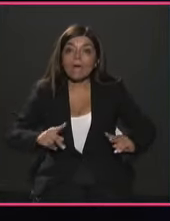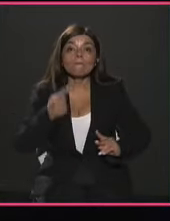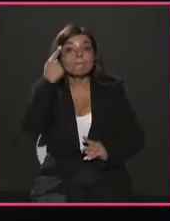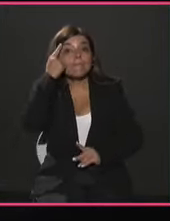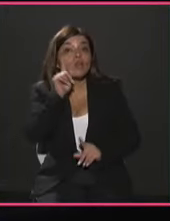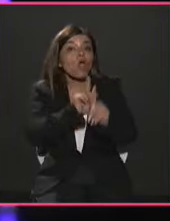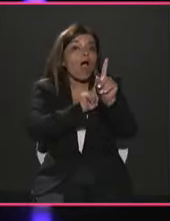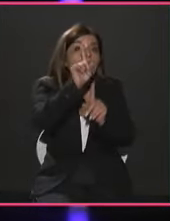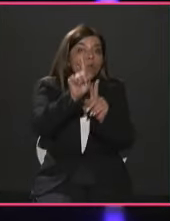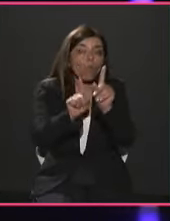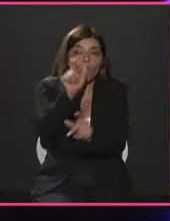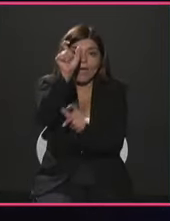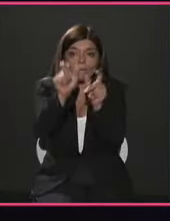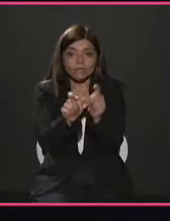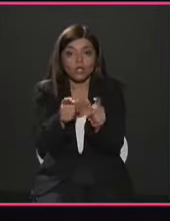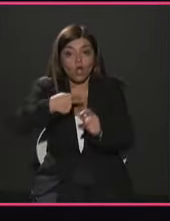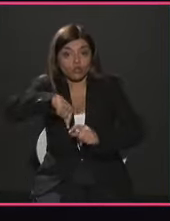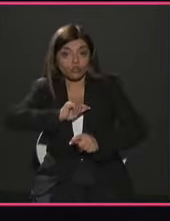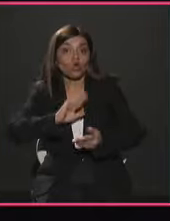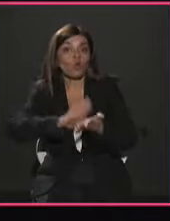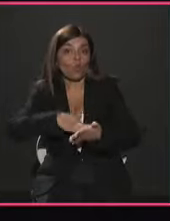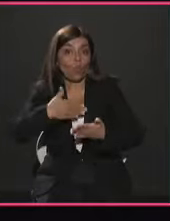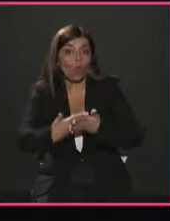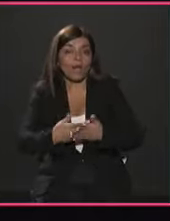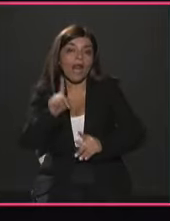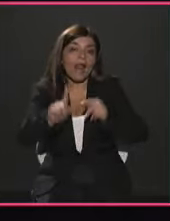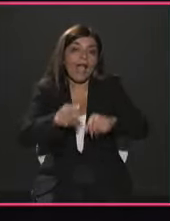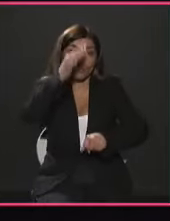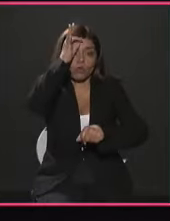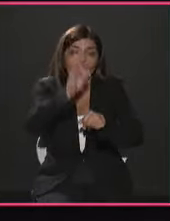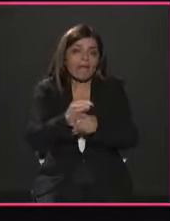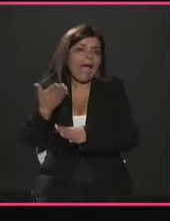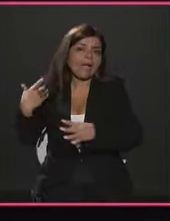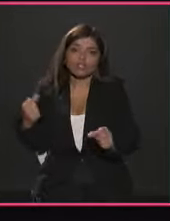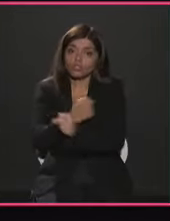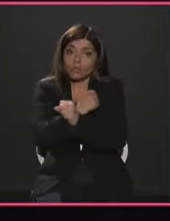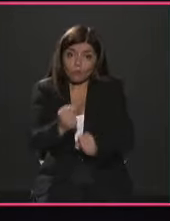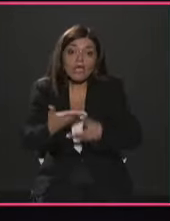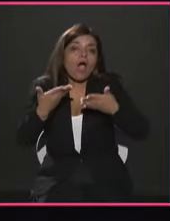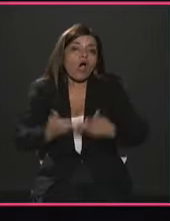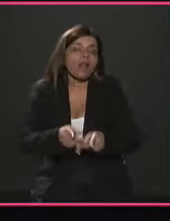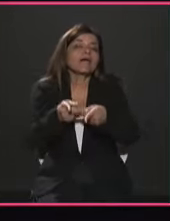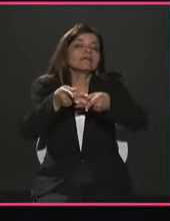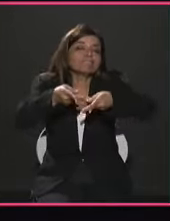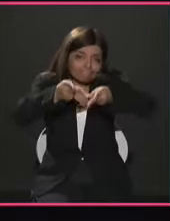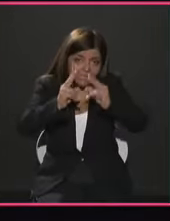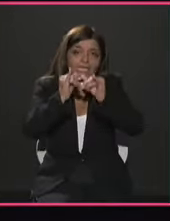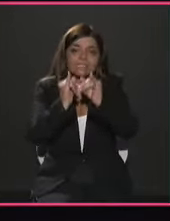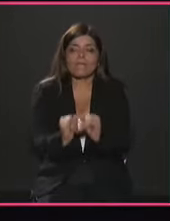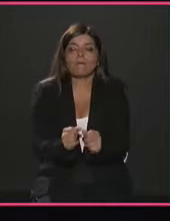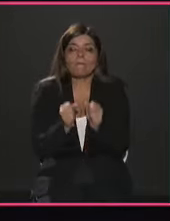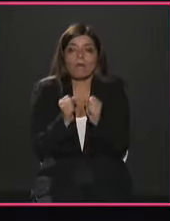personas nosotros vamos a poder curar sus enfermedades tal y como podíamos antes y eso es algo bueno